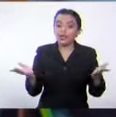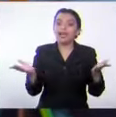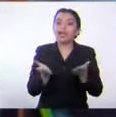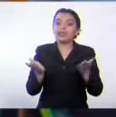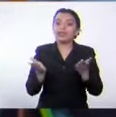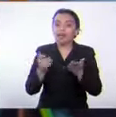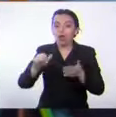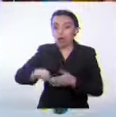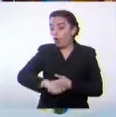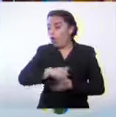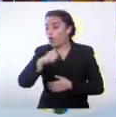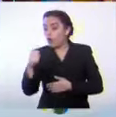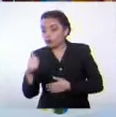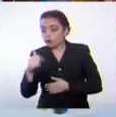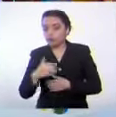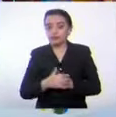otras.